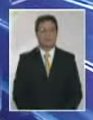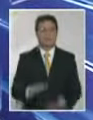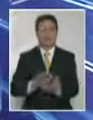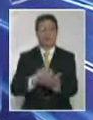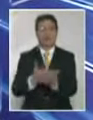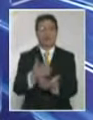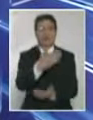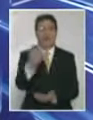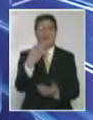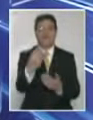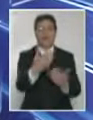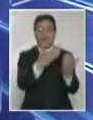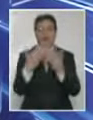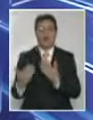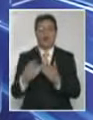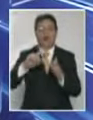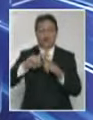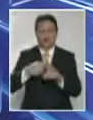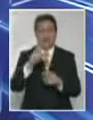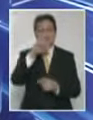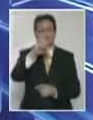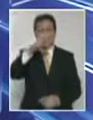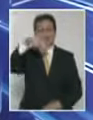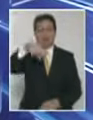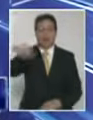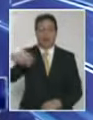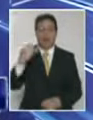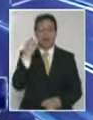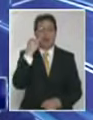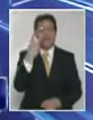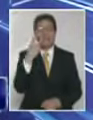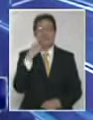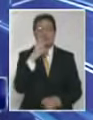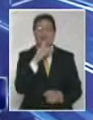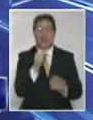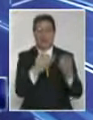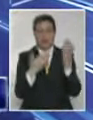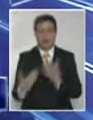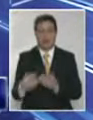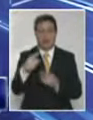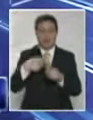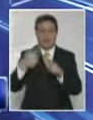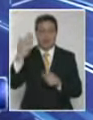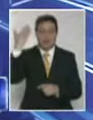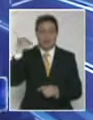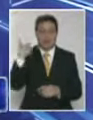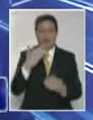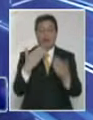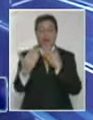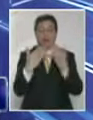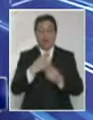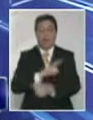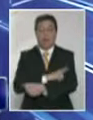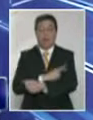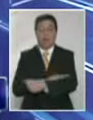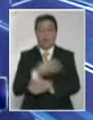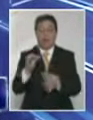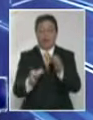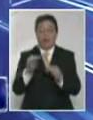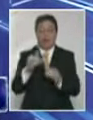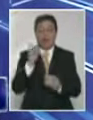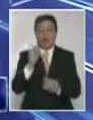¿Cómo están ustedes? Bienvenidos a una nueva edición de CNN Invita. Como ustedes recordarán, la semana pasada hablábamos sobre el Poder Judicial precisamente y